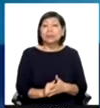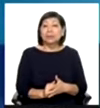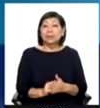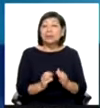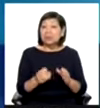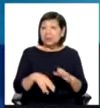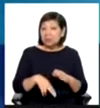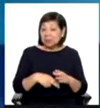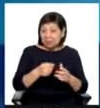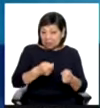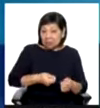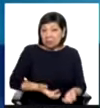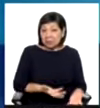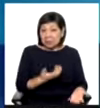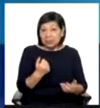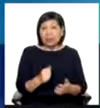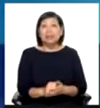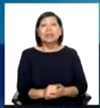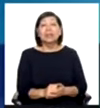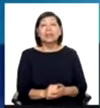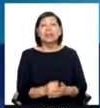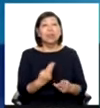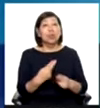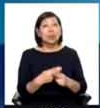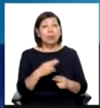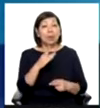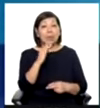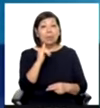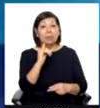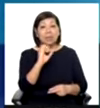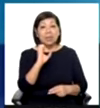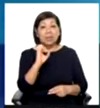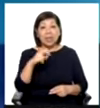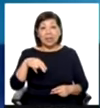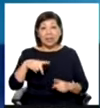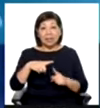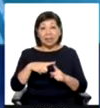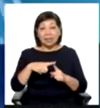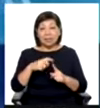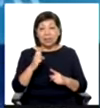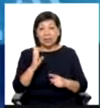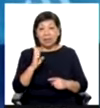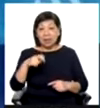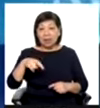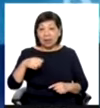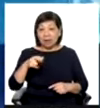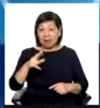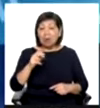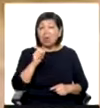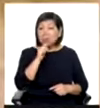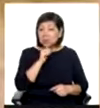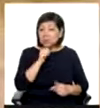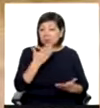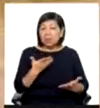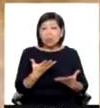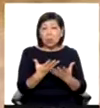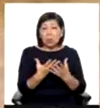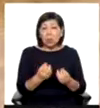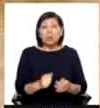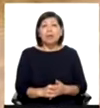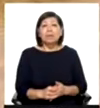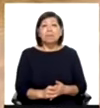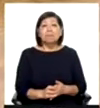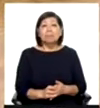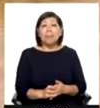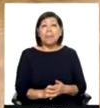las últimas que hemos sacado, la Bicentenario, ya. que se ha producido en la estación Santana, es tolerante a las sequías,